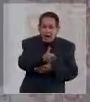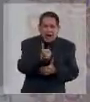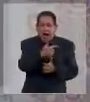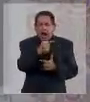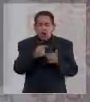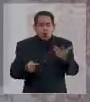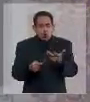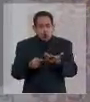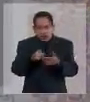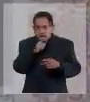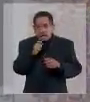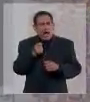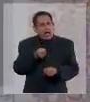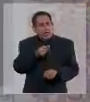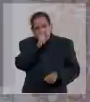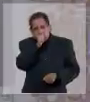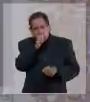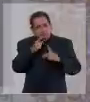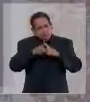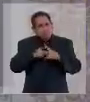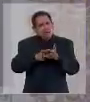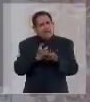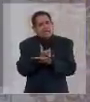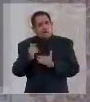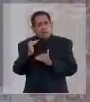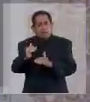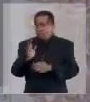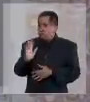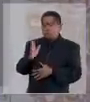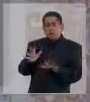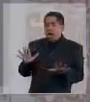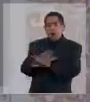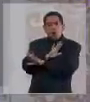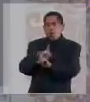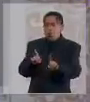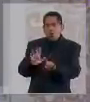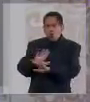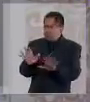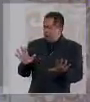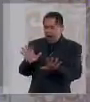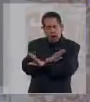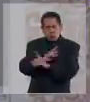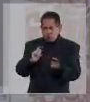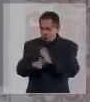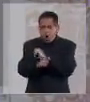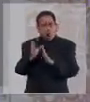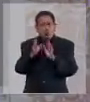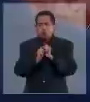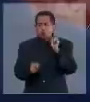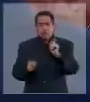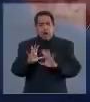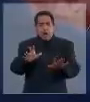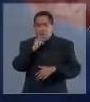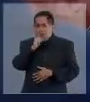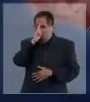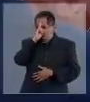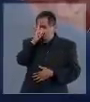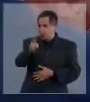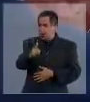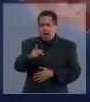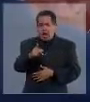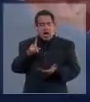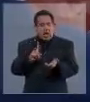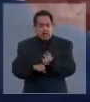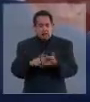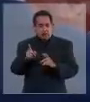basadas en el salario mínimo. Bueno, eso ya también ya cambió, constitucionalmente cambió ya, ya de hecho está prohibido utilizar, perdón que se lo diga,